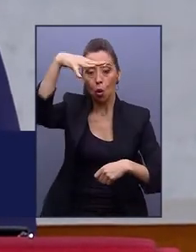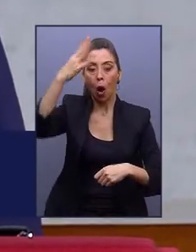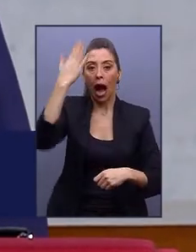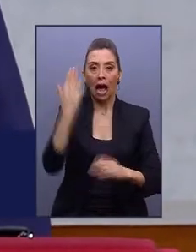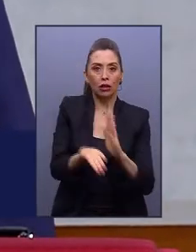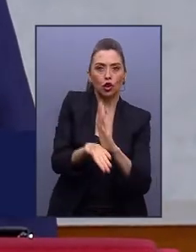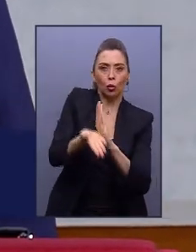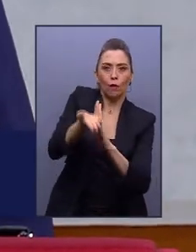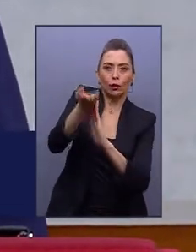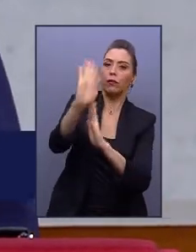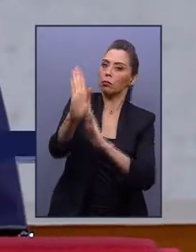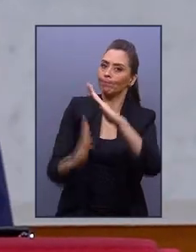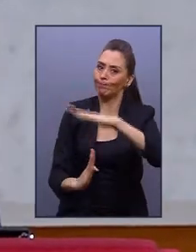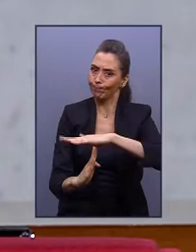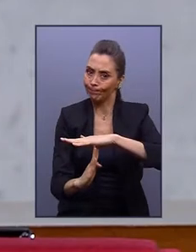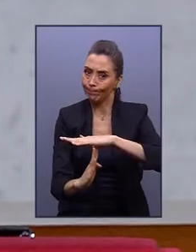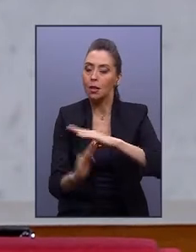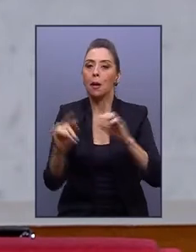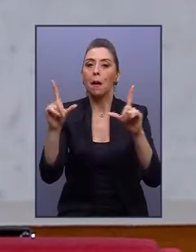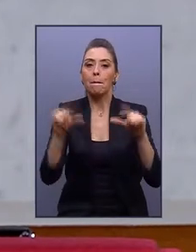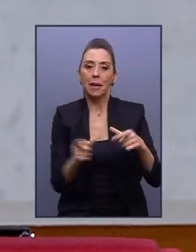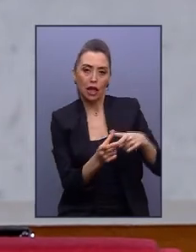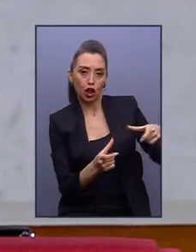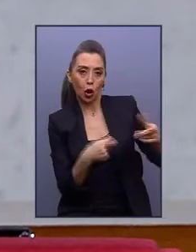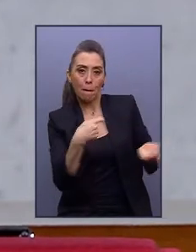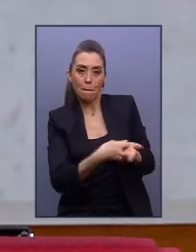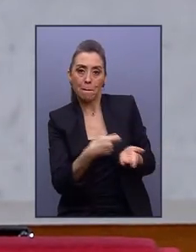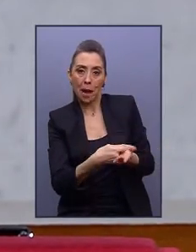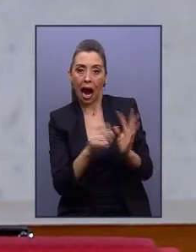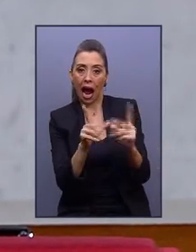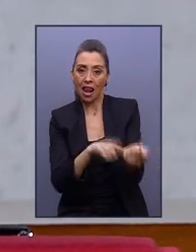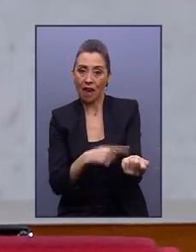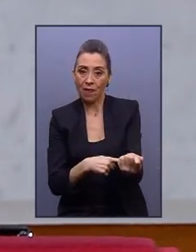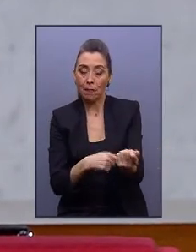alzas, sino que reduciremos las cuentas en 20% para las